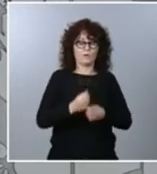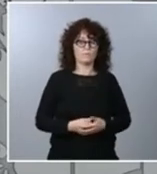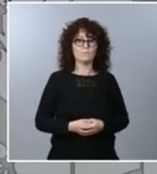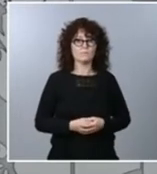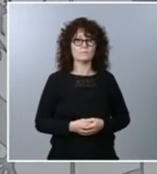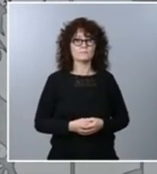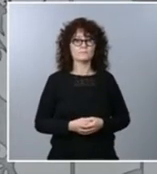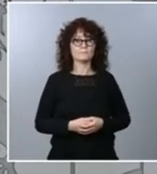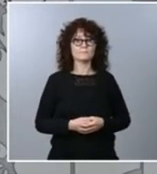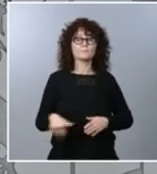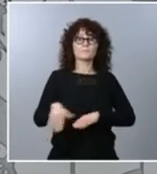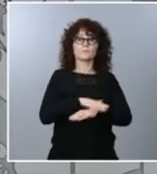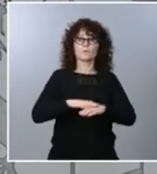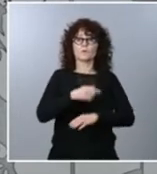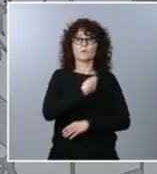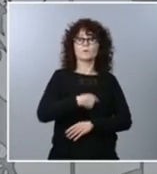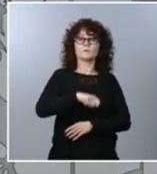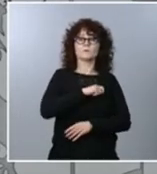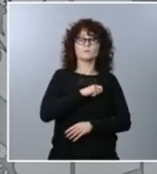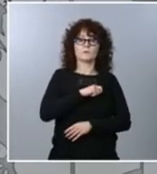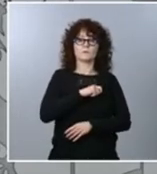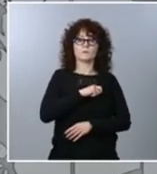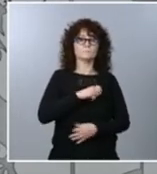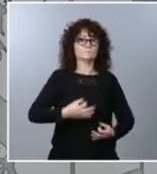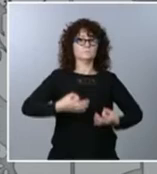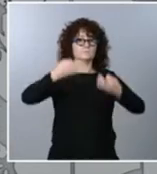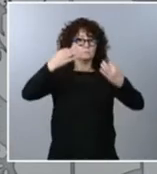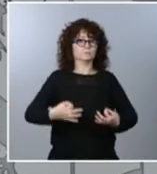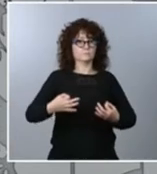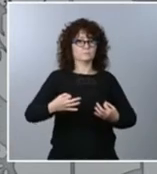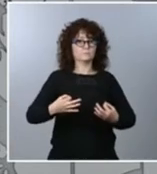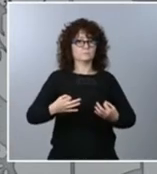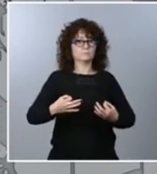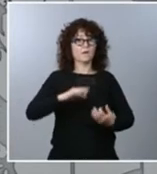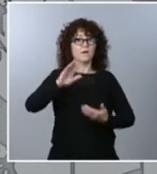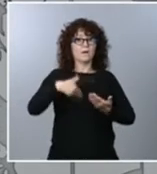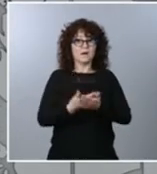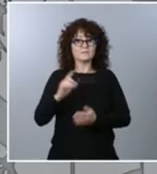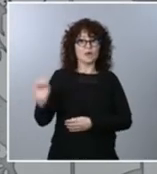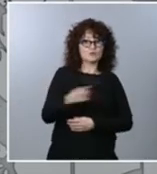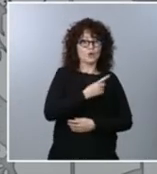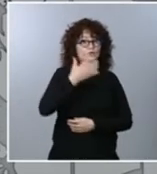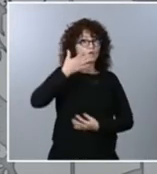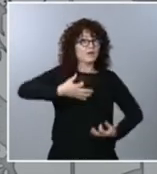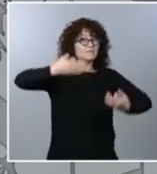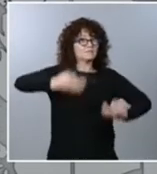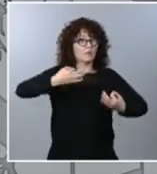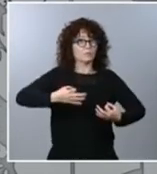está convencido de que nadie estará totalmente seguro hasta que todo el mundo esté seguro. También